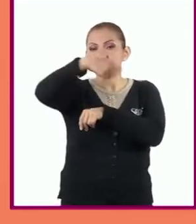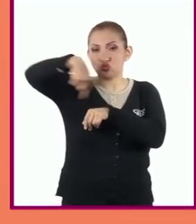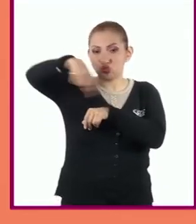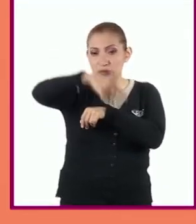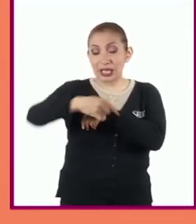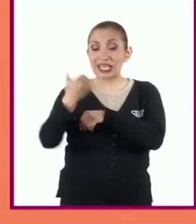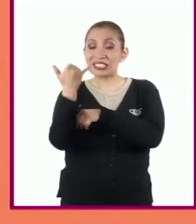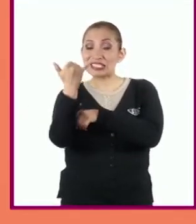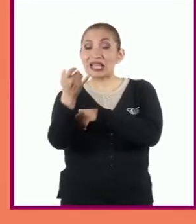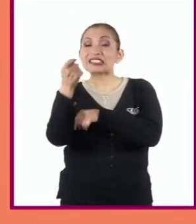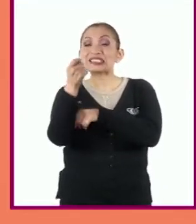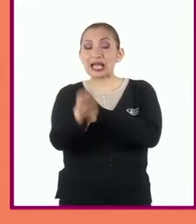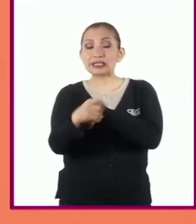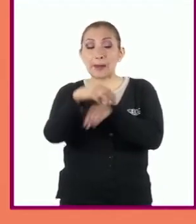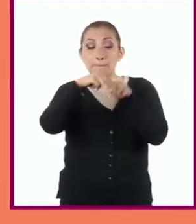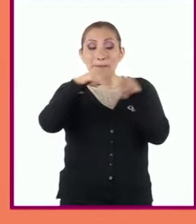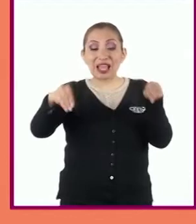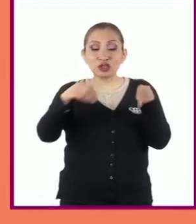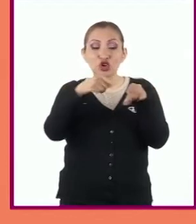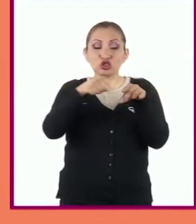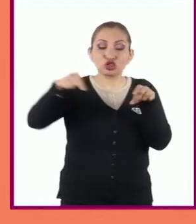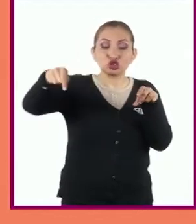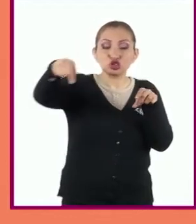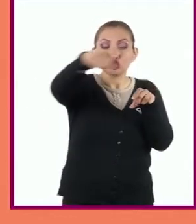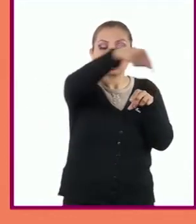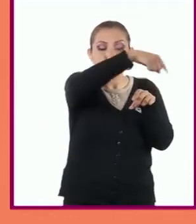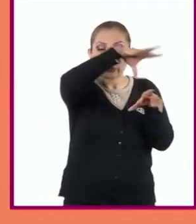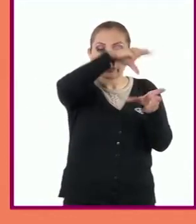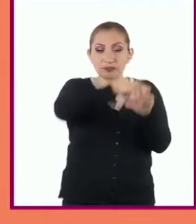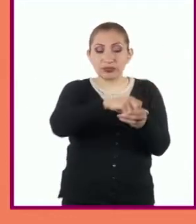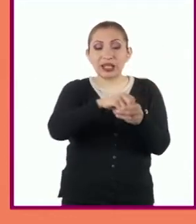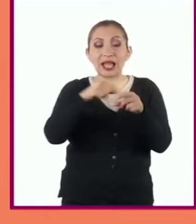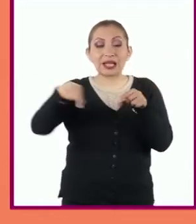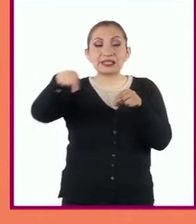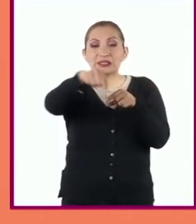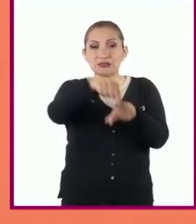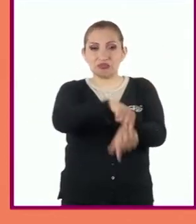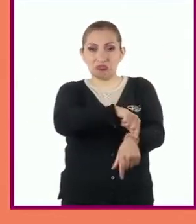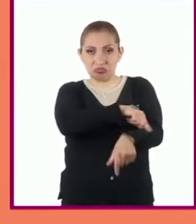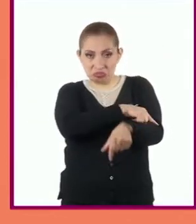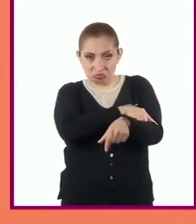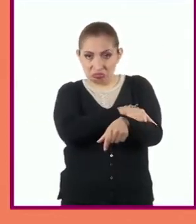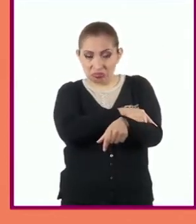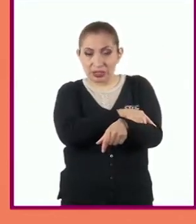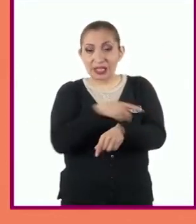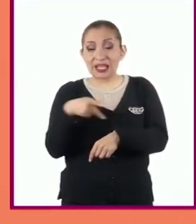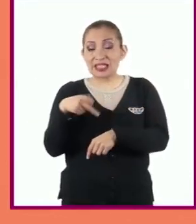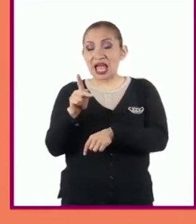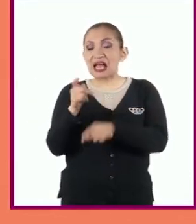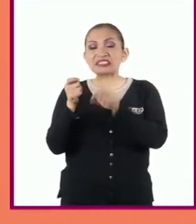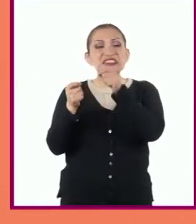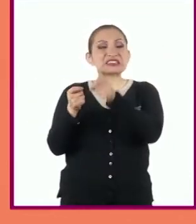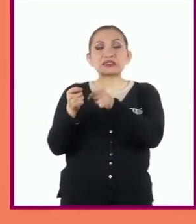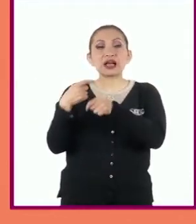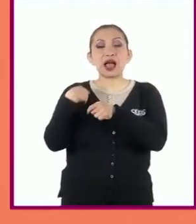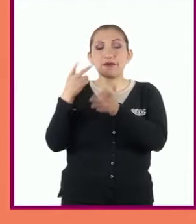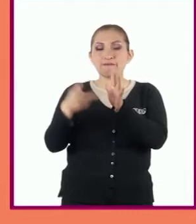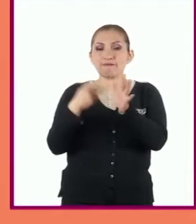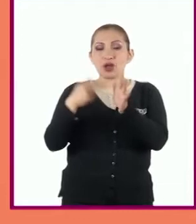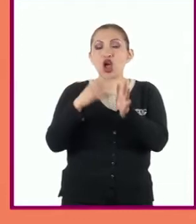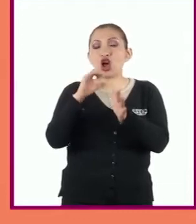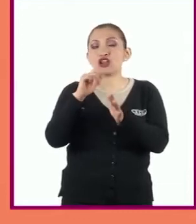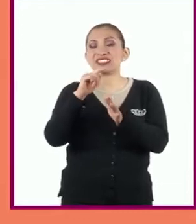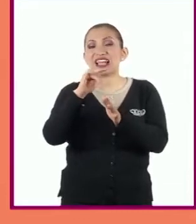Y representa los metros recorridos, que es la longitud de la pista, K representa la constante